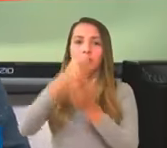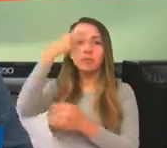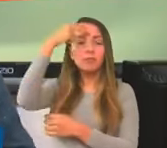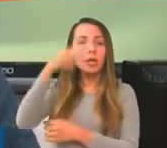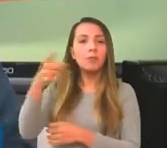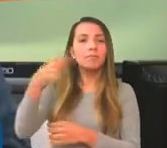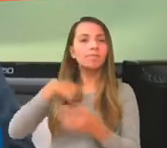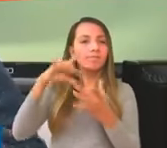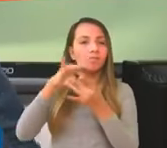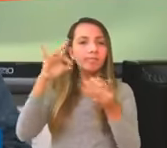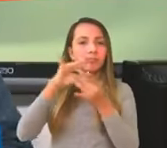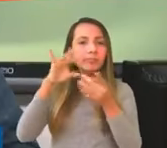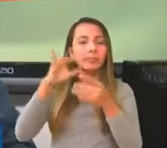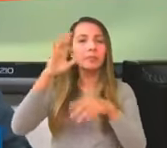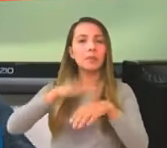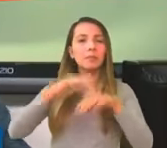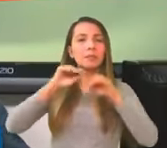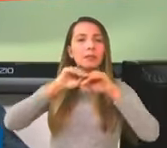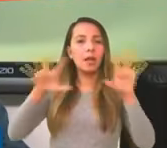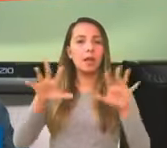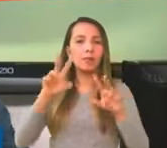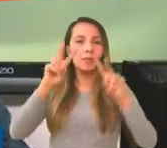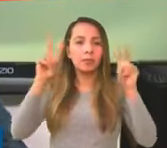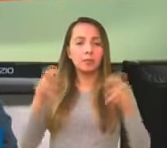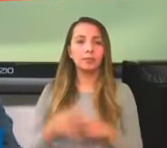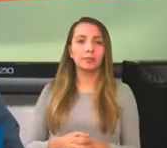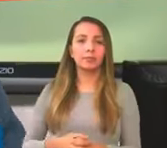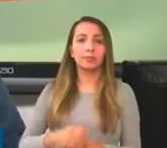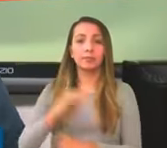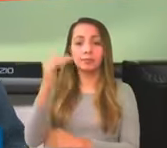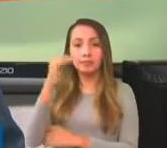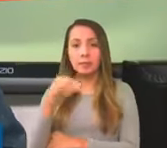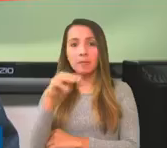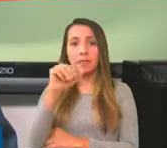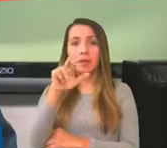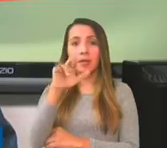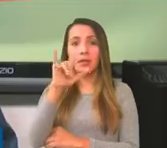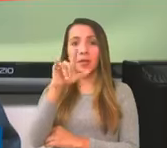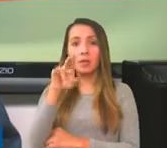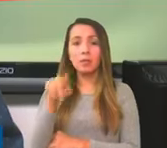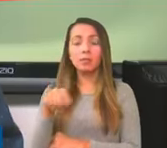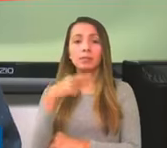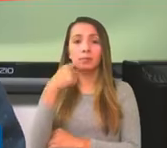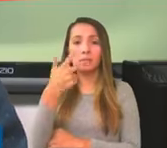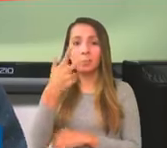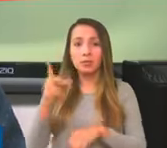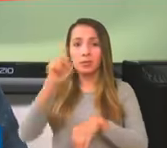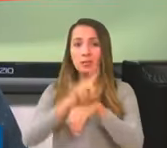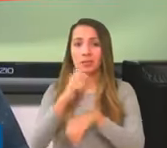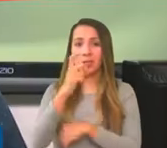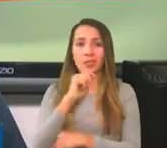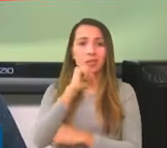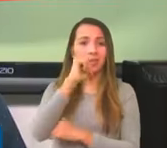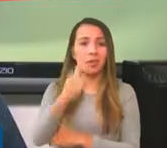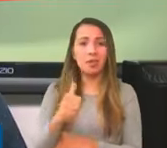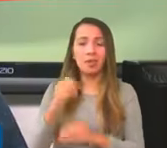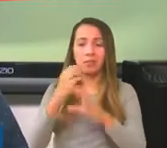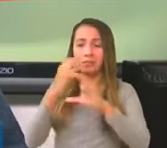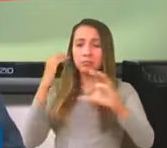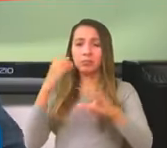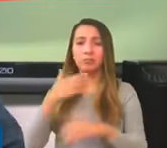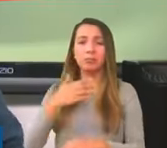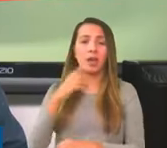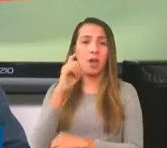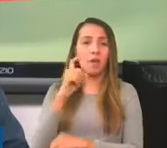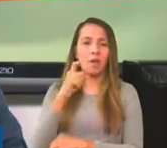hable más amplio este tema. Marilú Ramos dice, 8 días sin agua acá en La Bronce y las pipas carísimas.